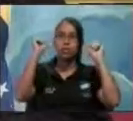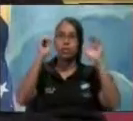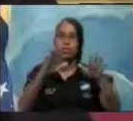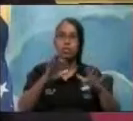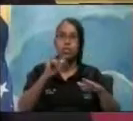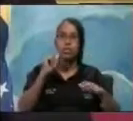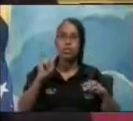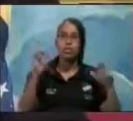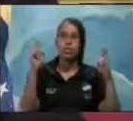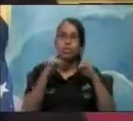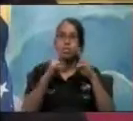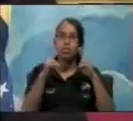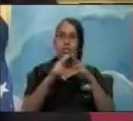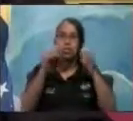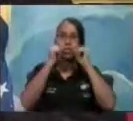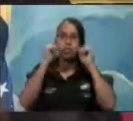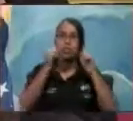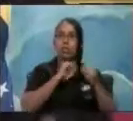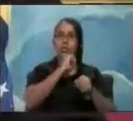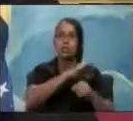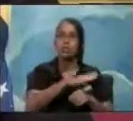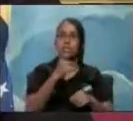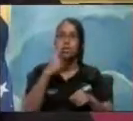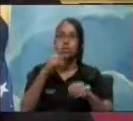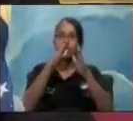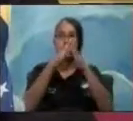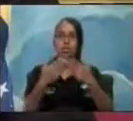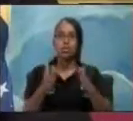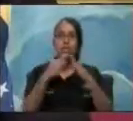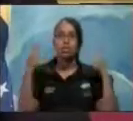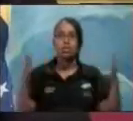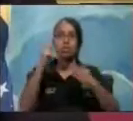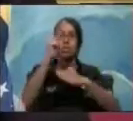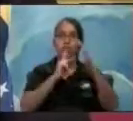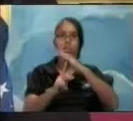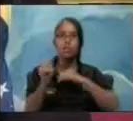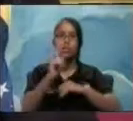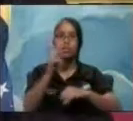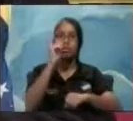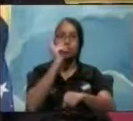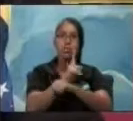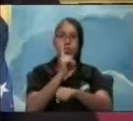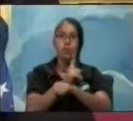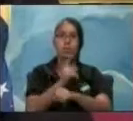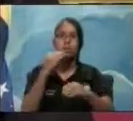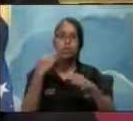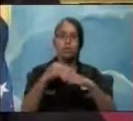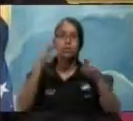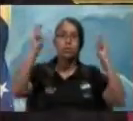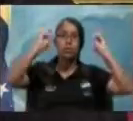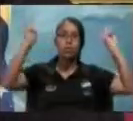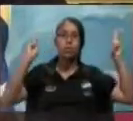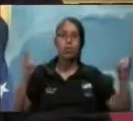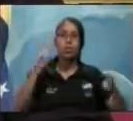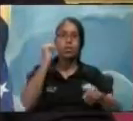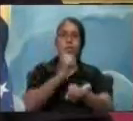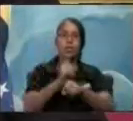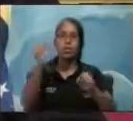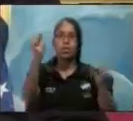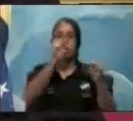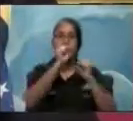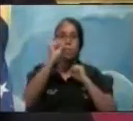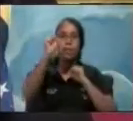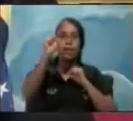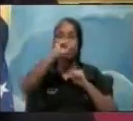Y conocemos la historia que dice la Biblia de los grandes profetas, no solamente como Moisés, sino como Samuel,